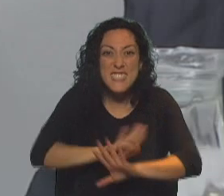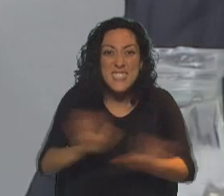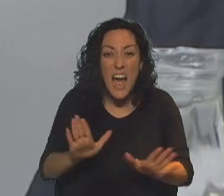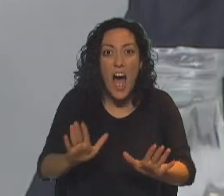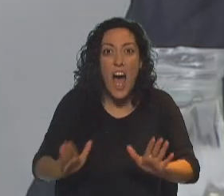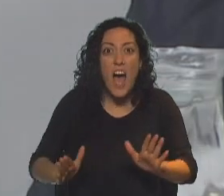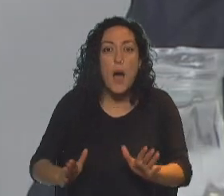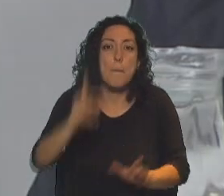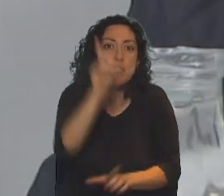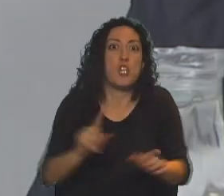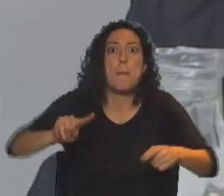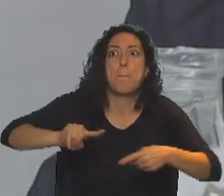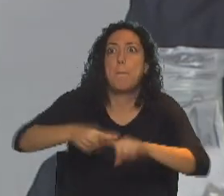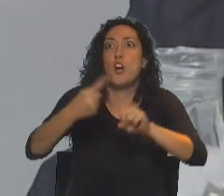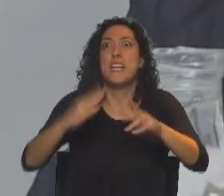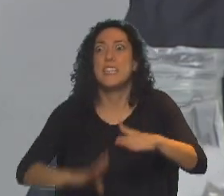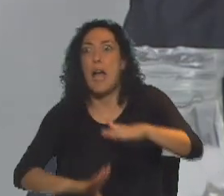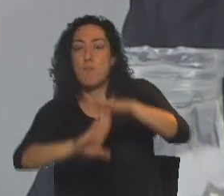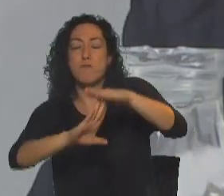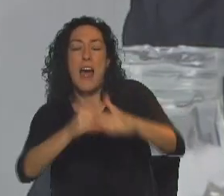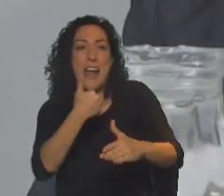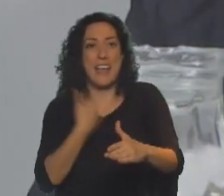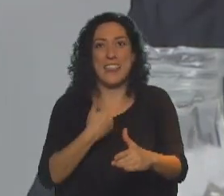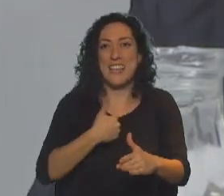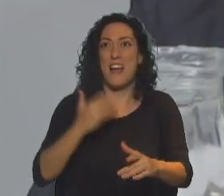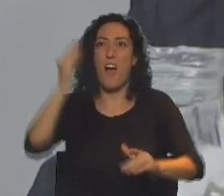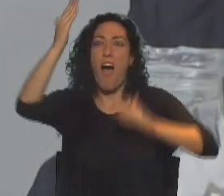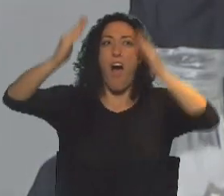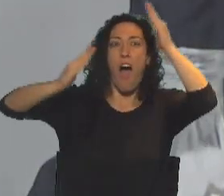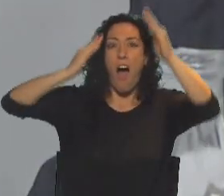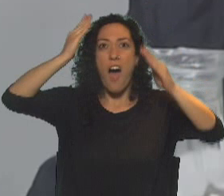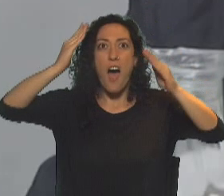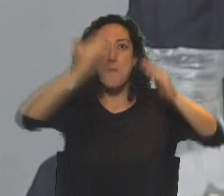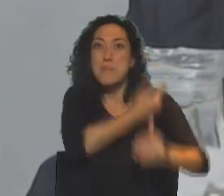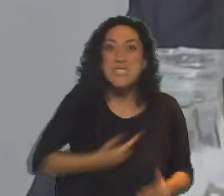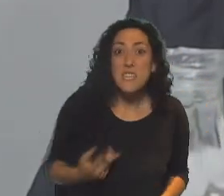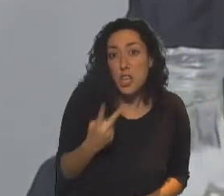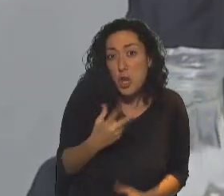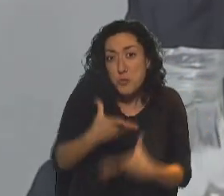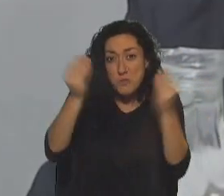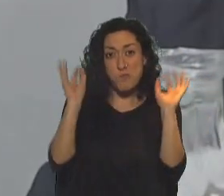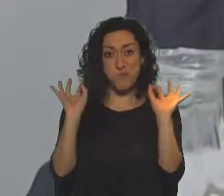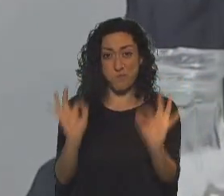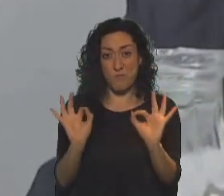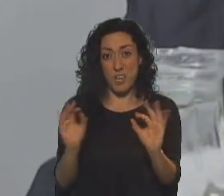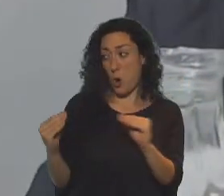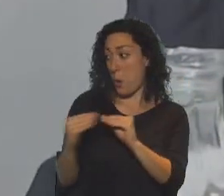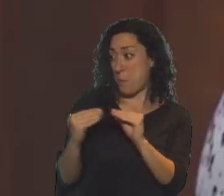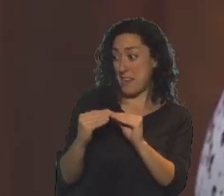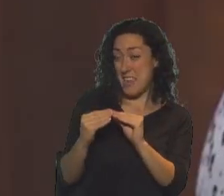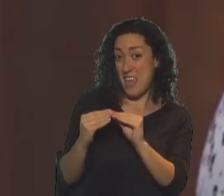ambición que tiene un político, una política en la Argentina, que es ser presidente, yo ya la tuve por partida doble. Y además de eso, mi compañero también fue